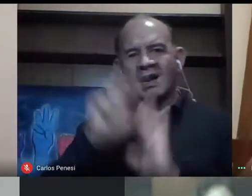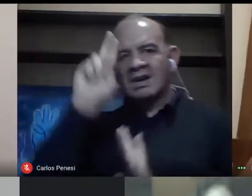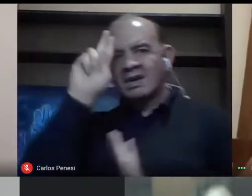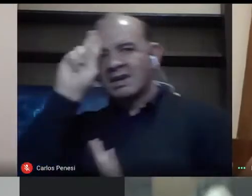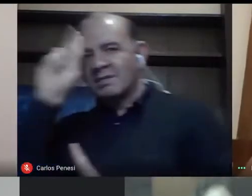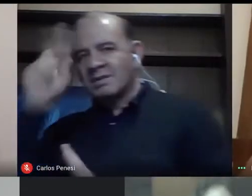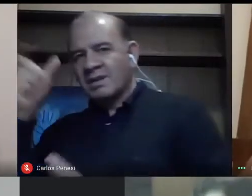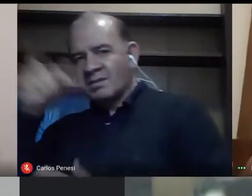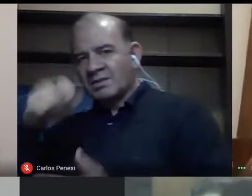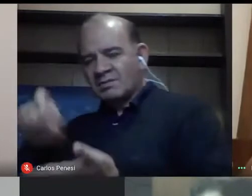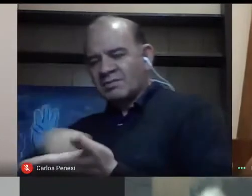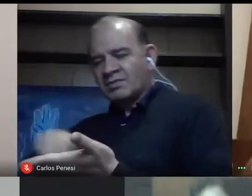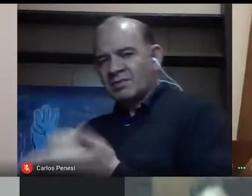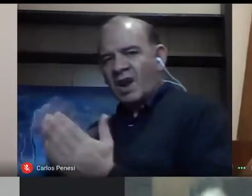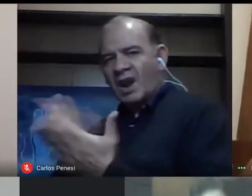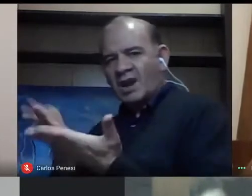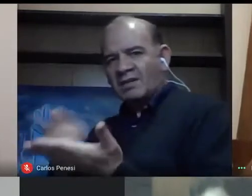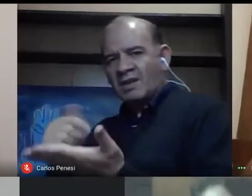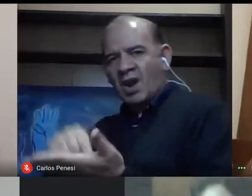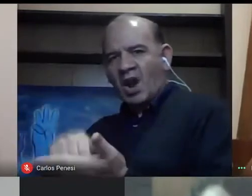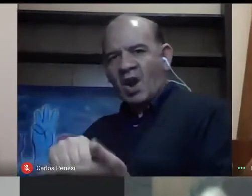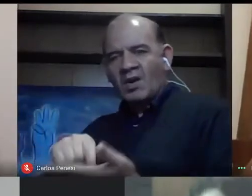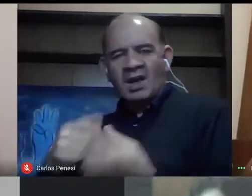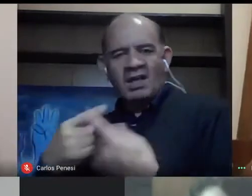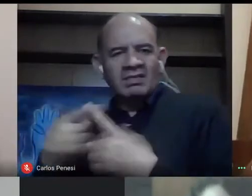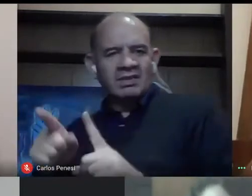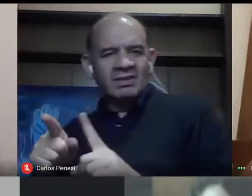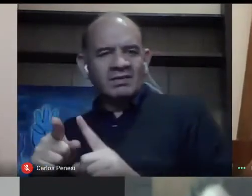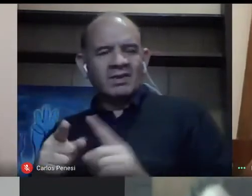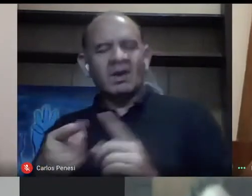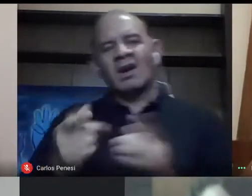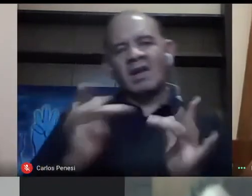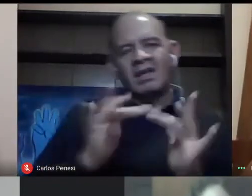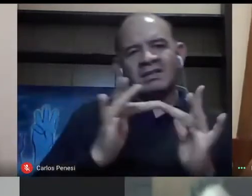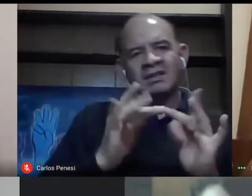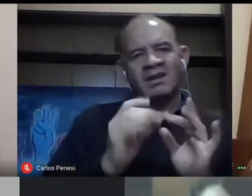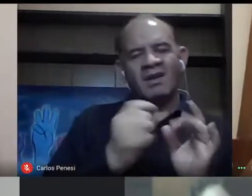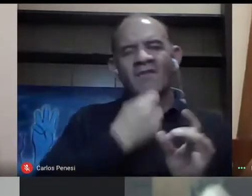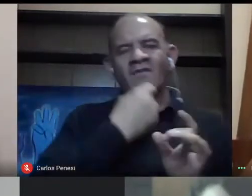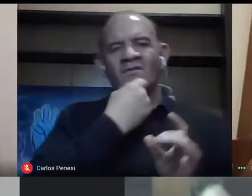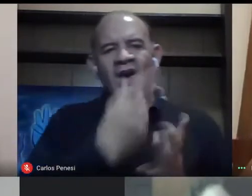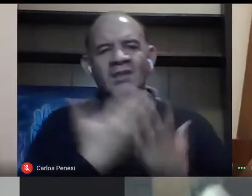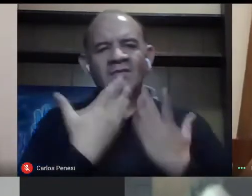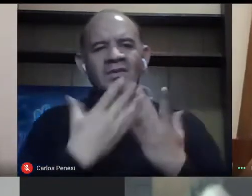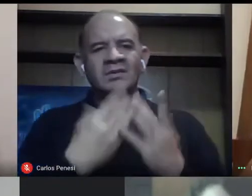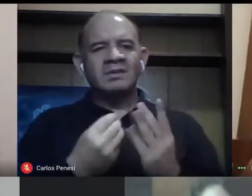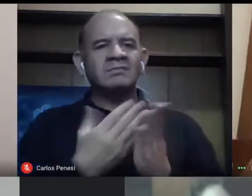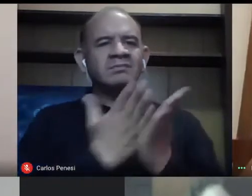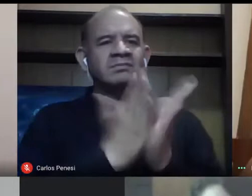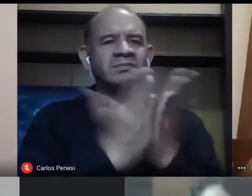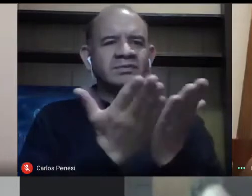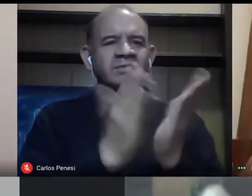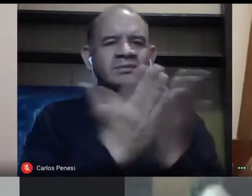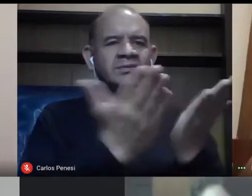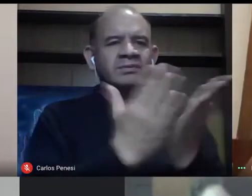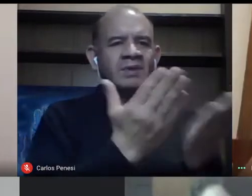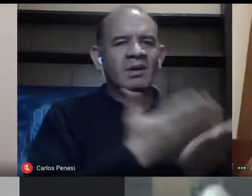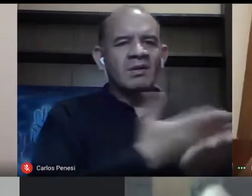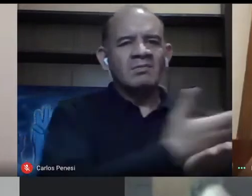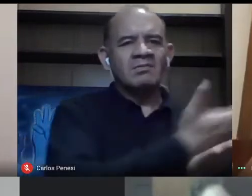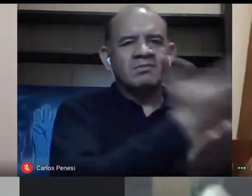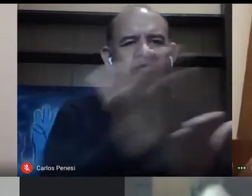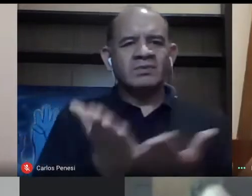las oportunidades que hoy nos brinda la tecnología en cuanto a producción y distribución de libros accesibles. El primer gran problema, que acá en Argentina lo vivimos,